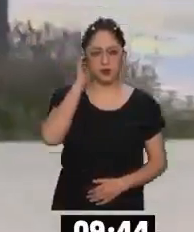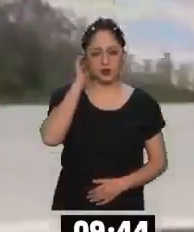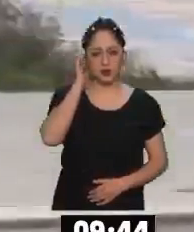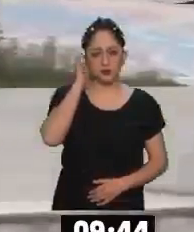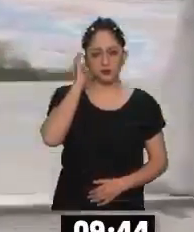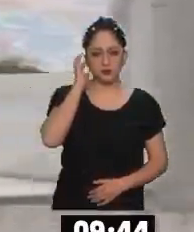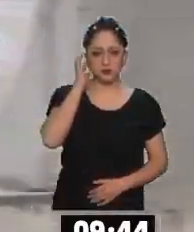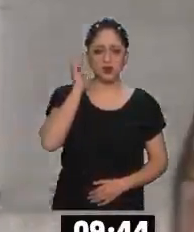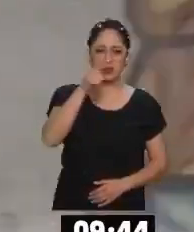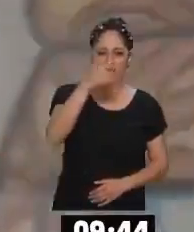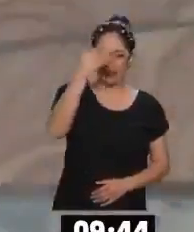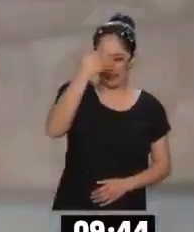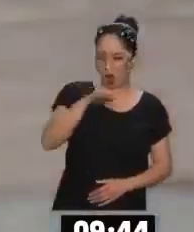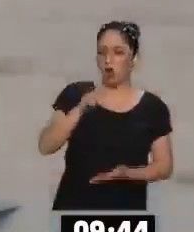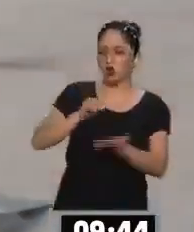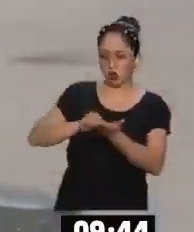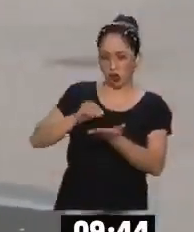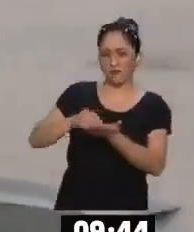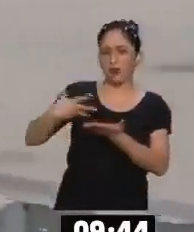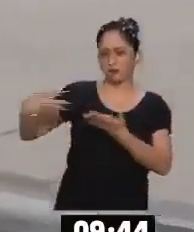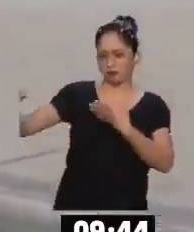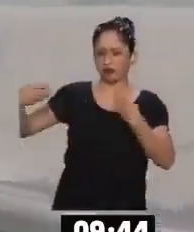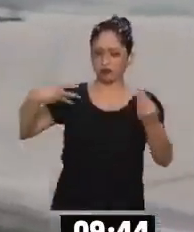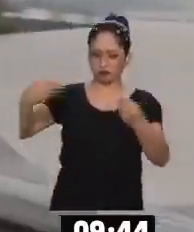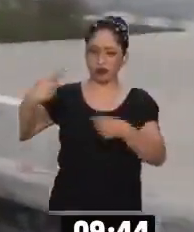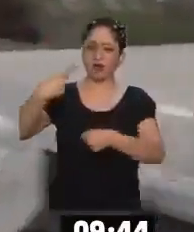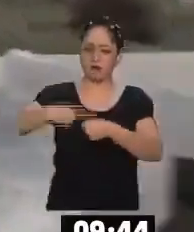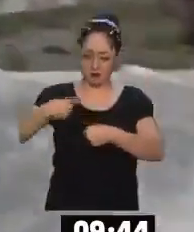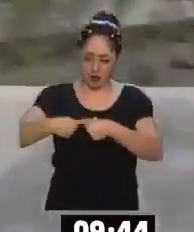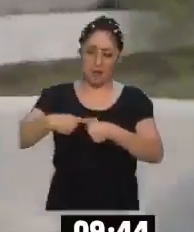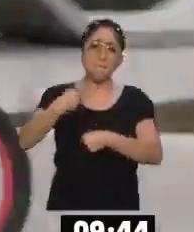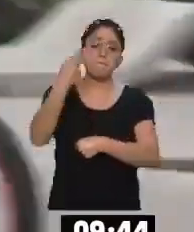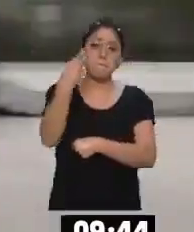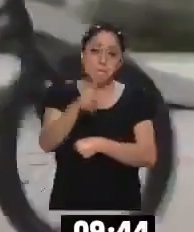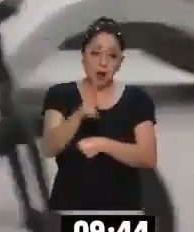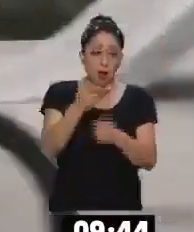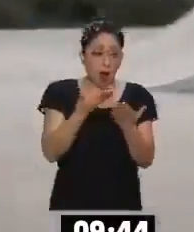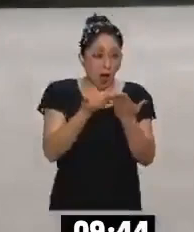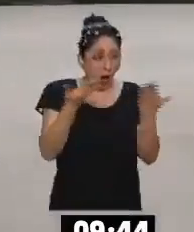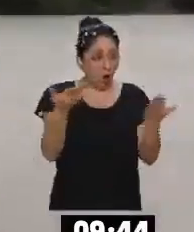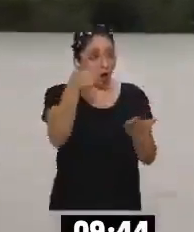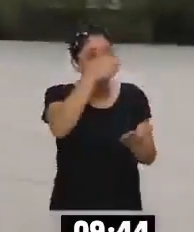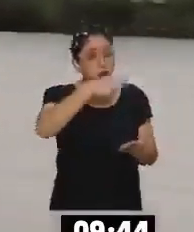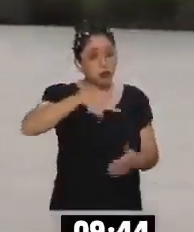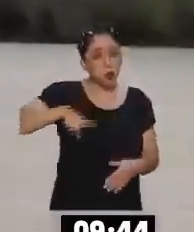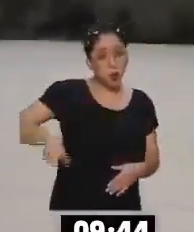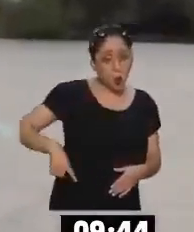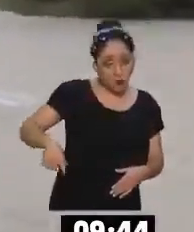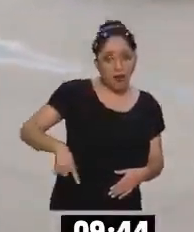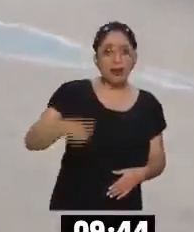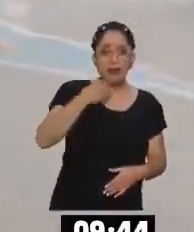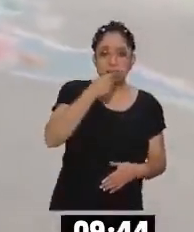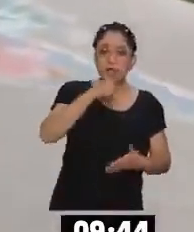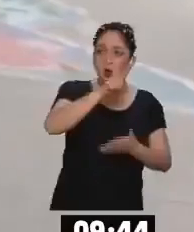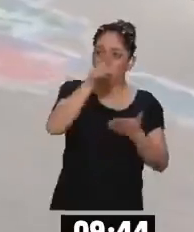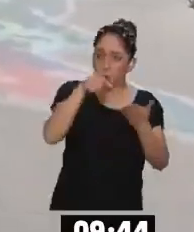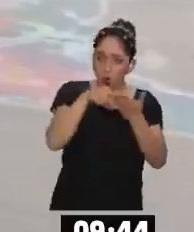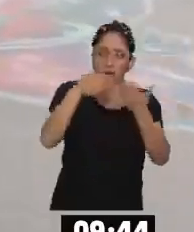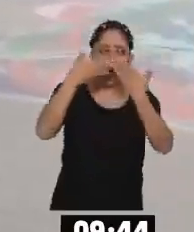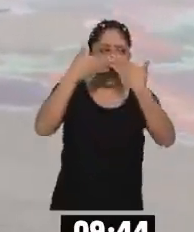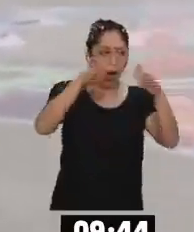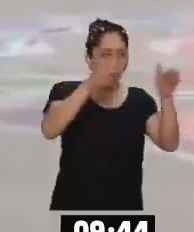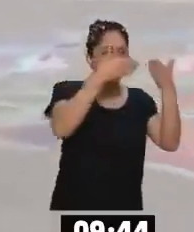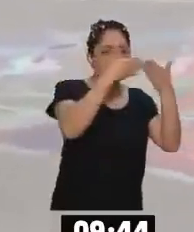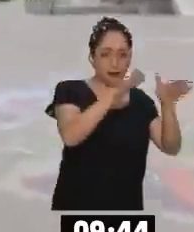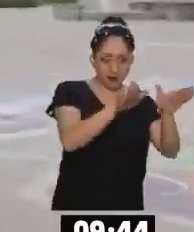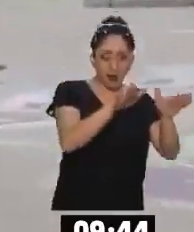de la pandemia, ya se permite que los espacios públicos puedan estar abiertos, controlados, con las medidas sanitarias. Y